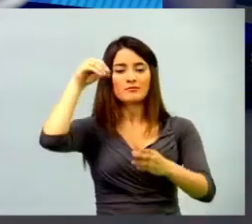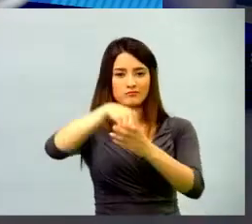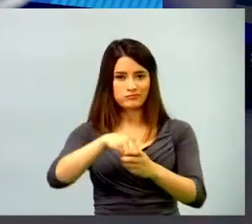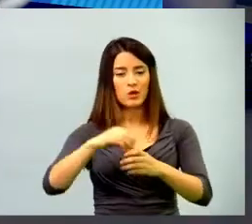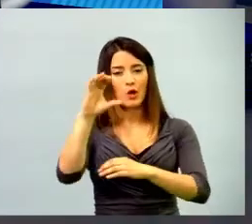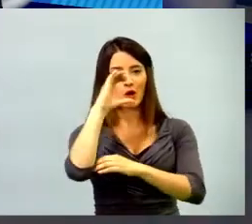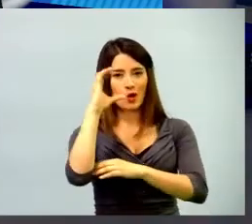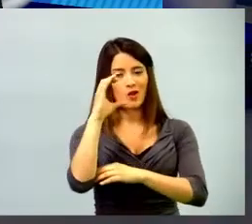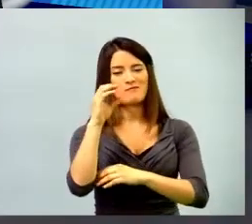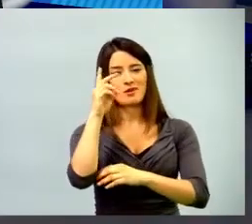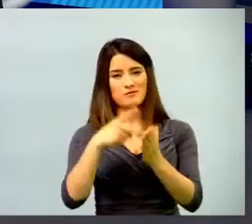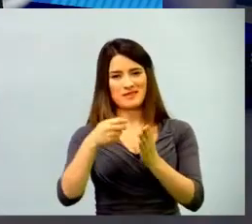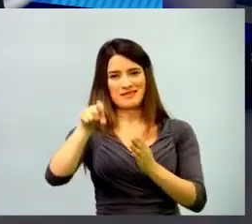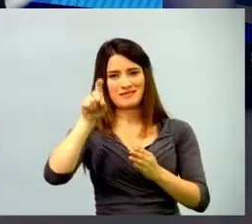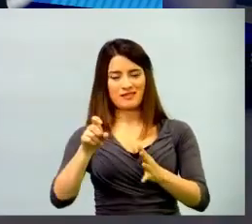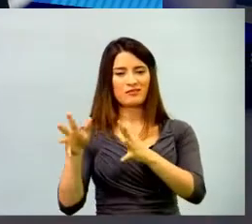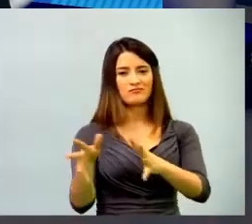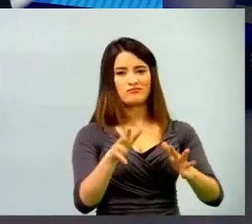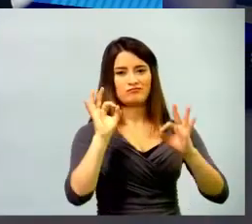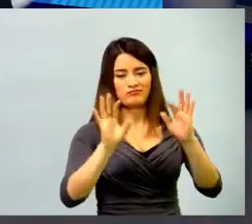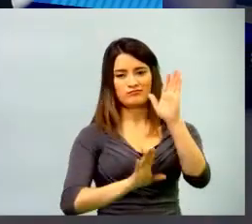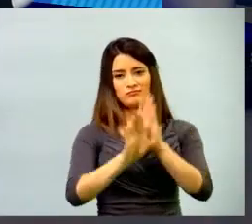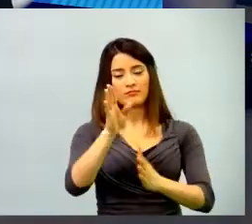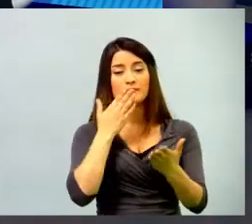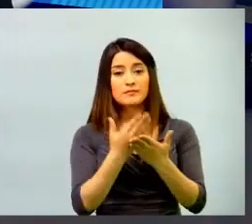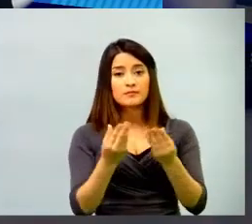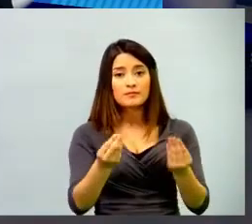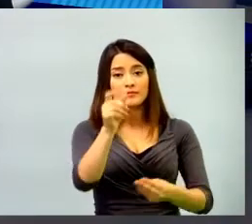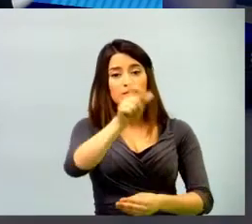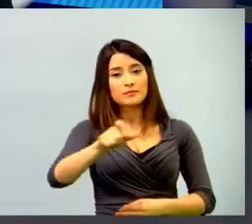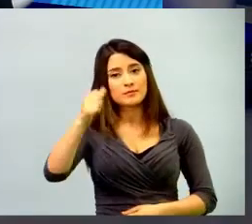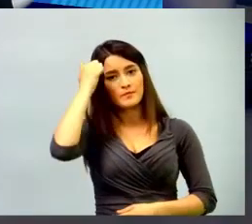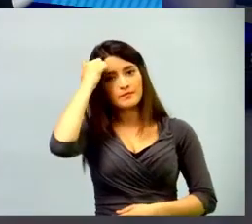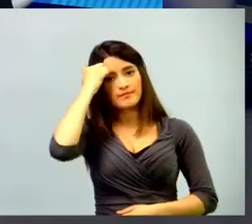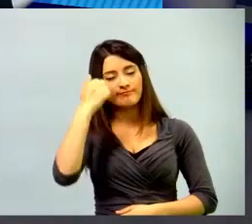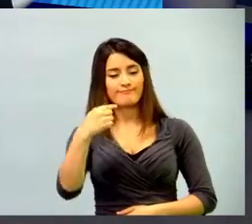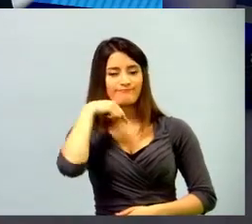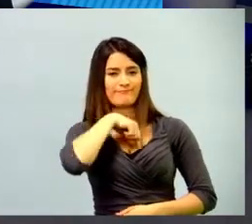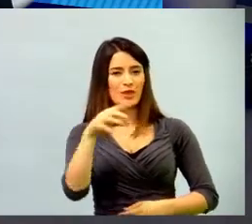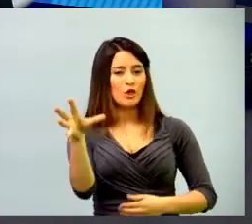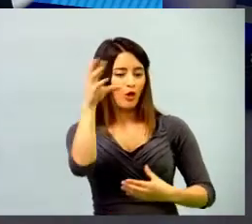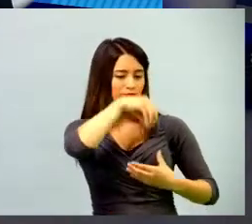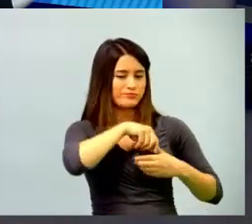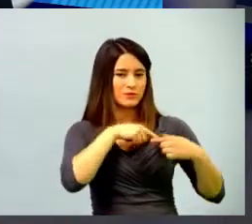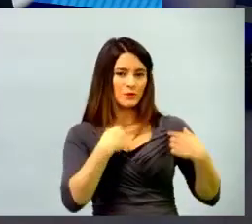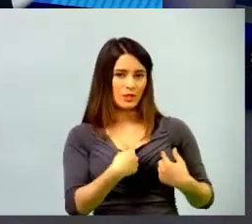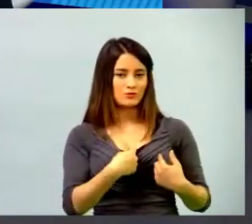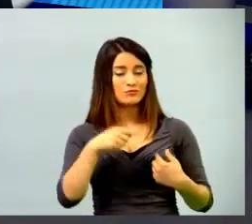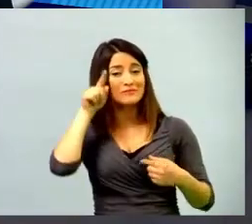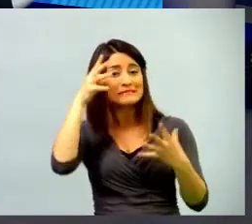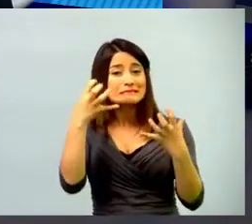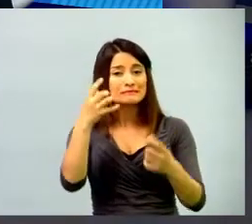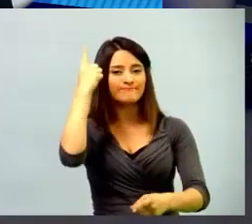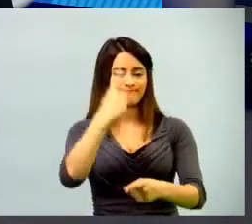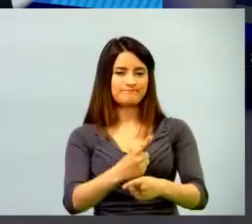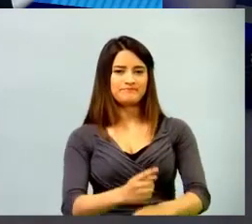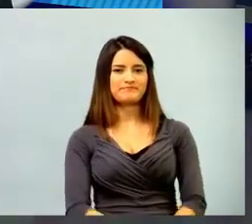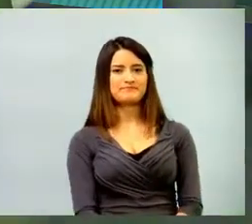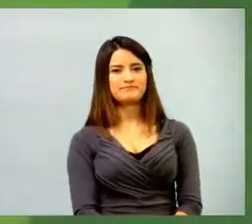Colombia 2016. Muchas gracias, profes. Los llevamos en el corazón y estamos cumpliendo todos nuestros sueños. Los vamos a hacer realidad.